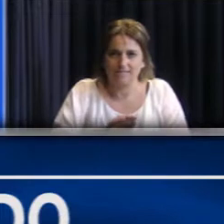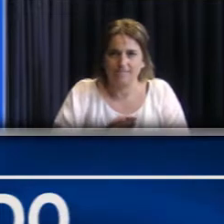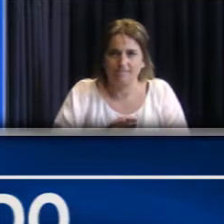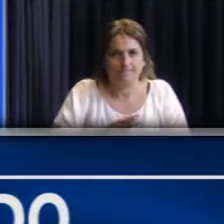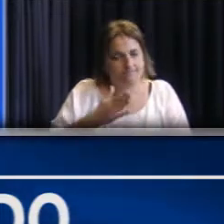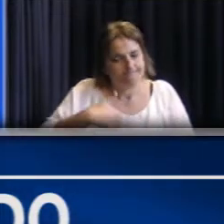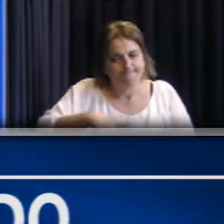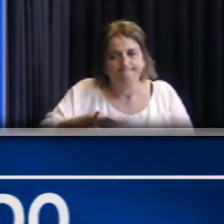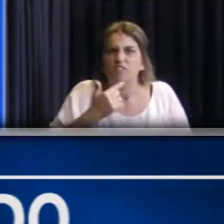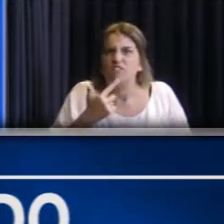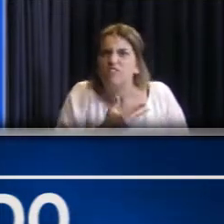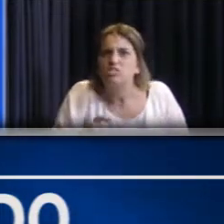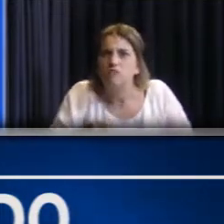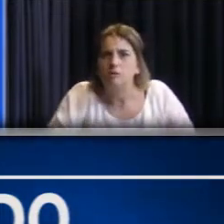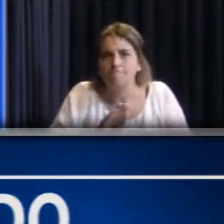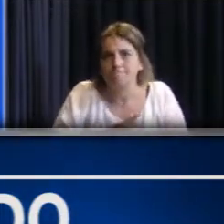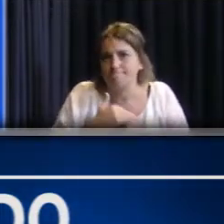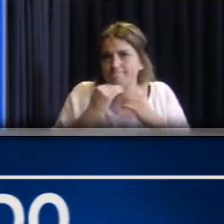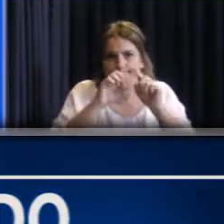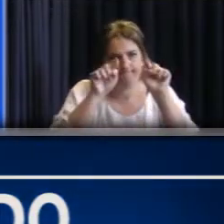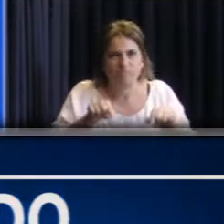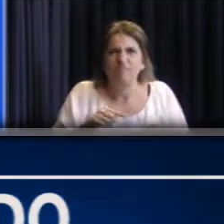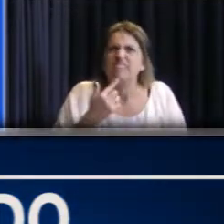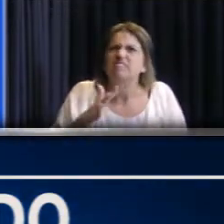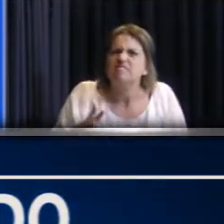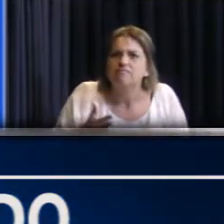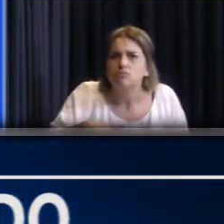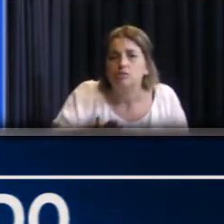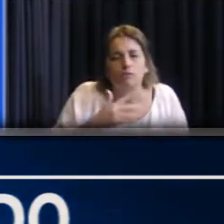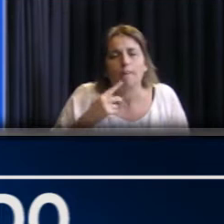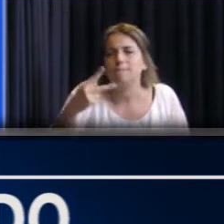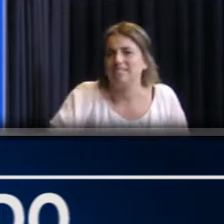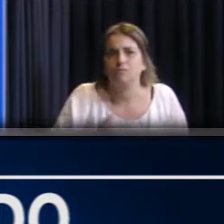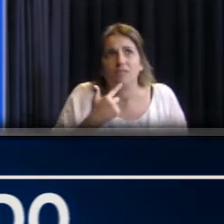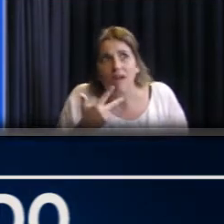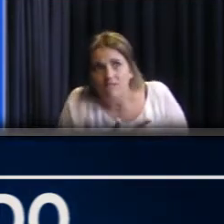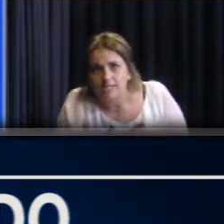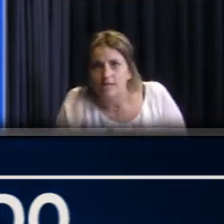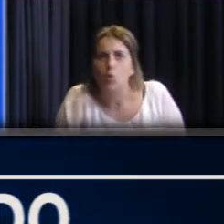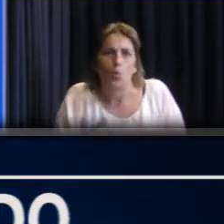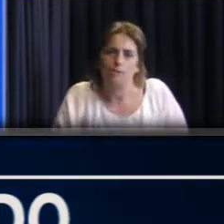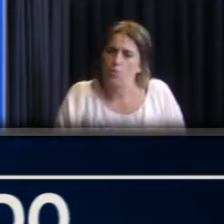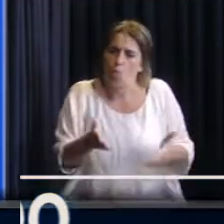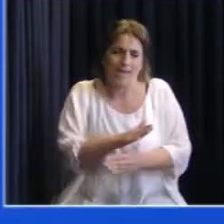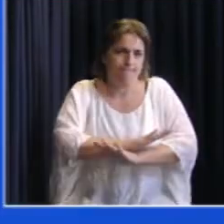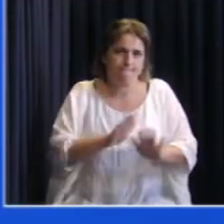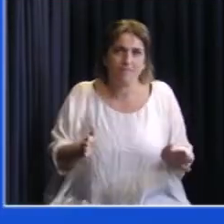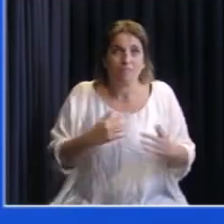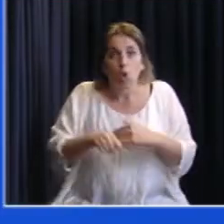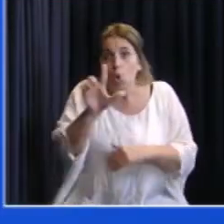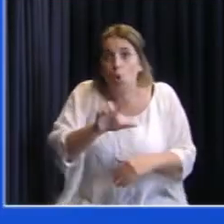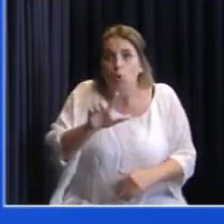indefinidamente qué quiere decir indefinidamente que no le vamos a poner plazo pero no van a empezar las clases el